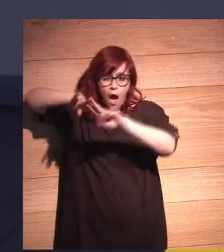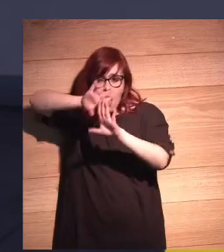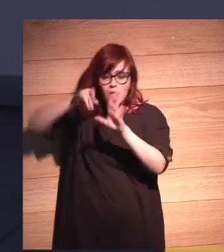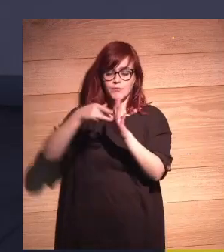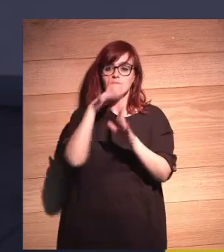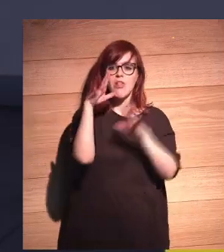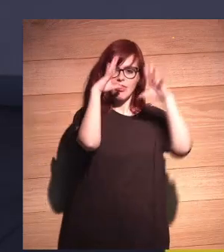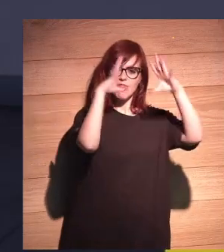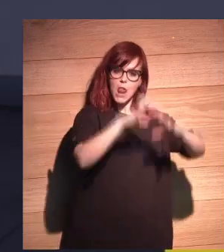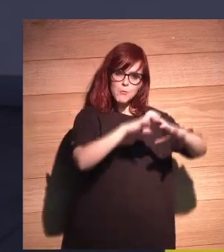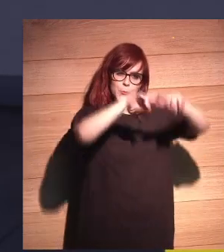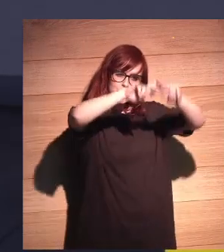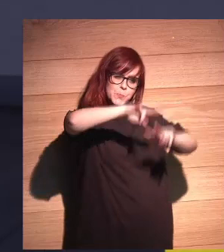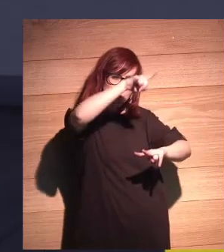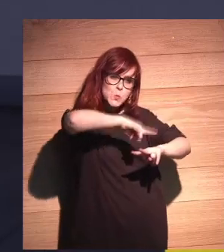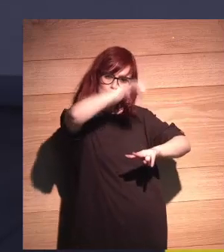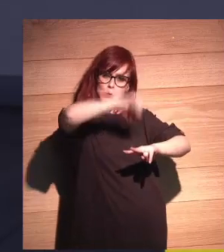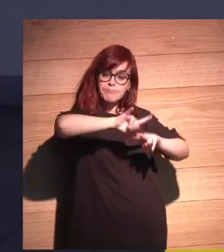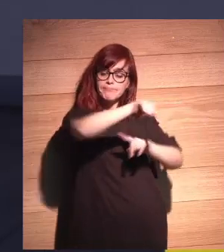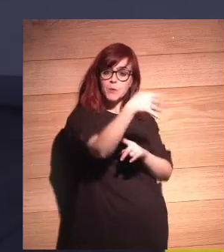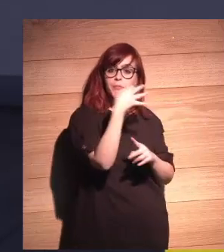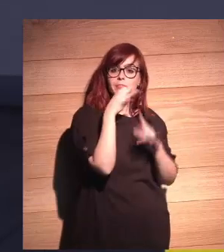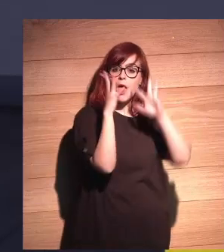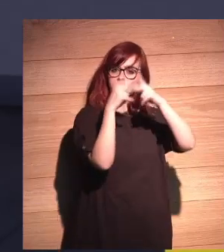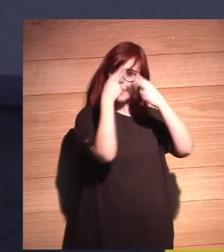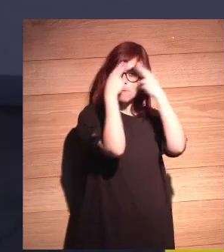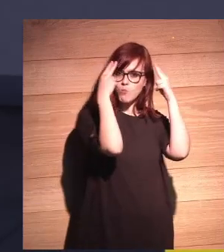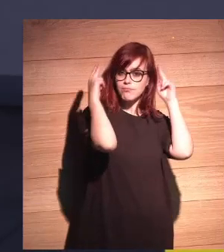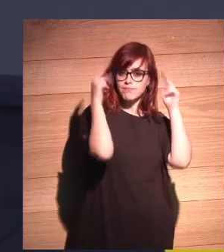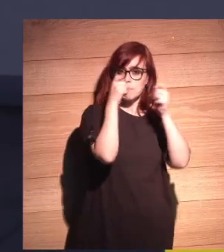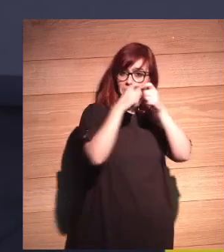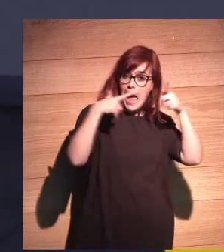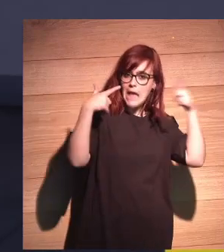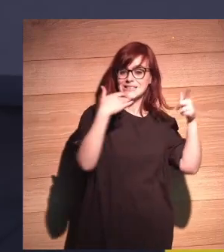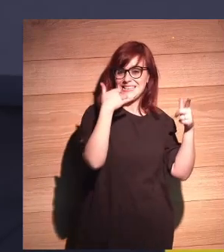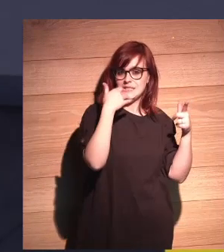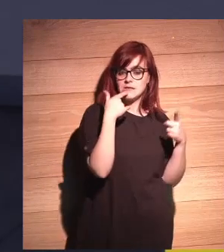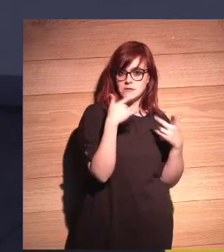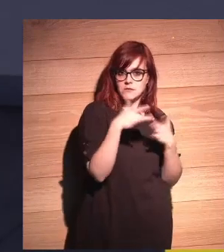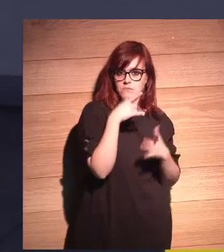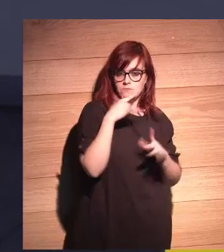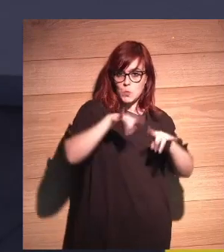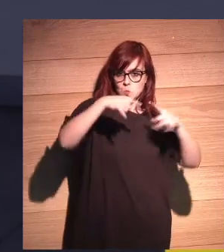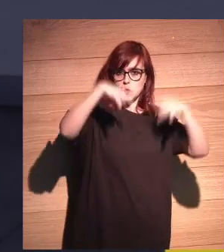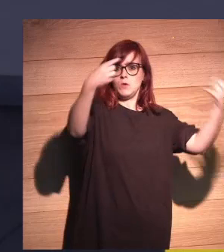del cerebro y también hemos visto cómo al aumentar el número de electrodos, lo cual ha aumentado casi en 3 órdenes de